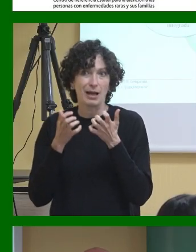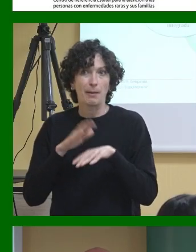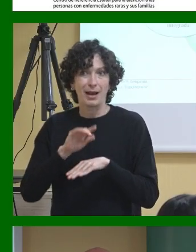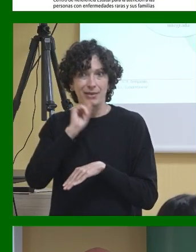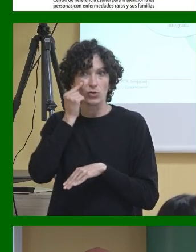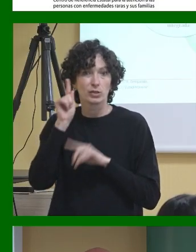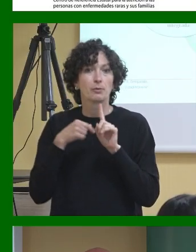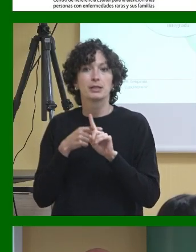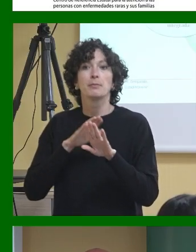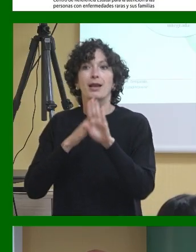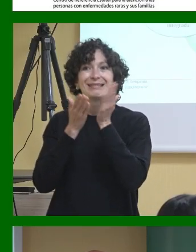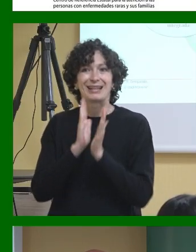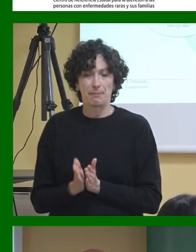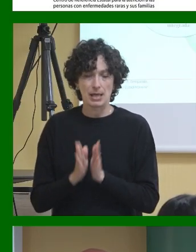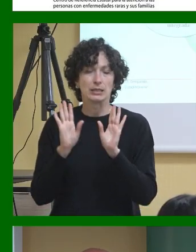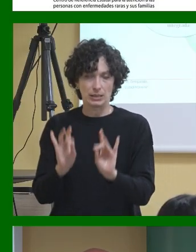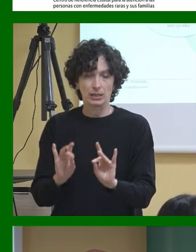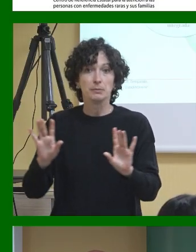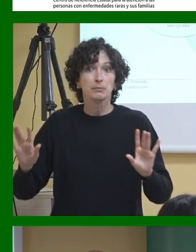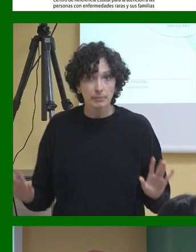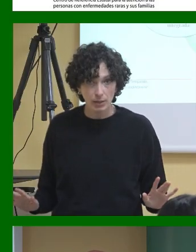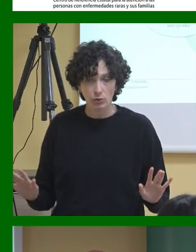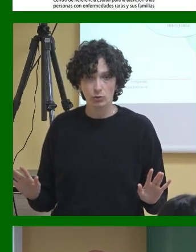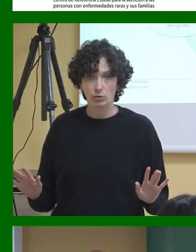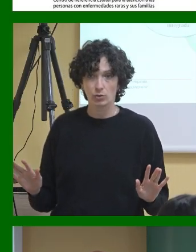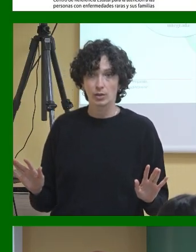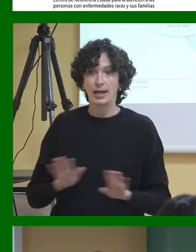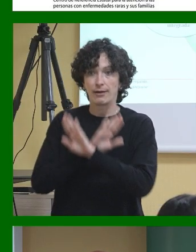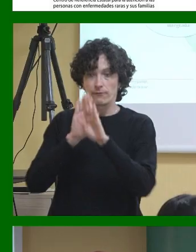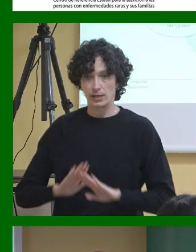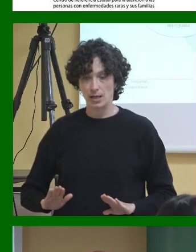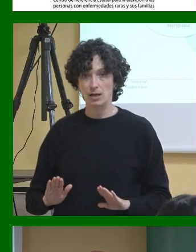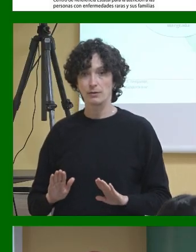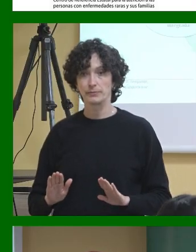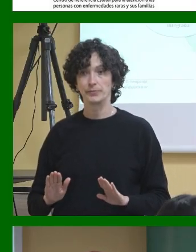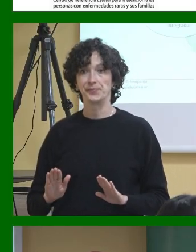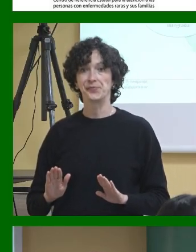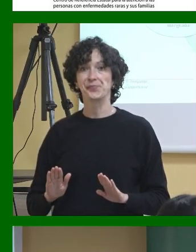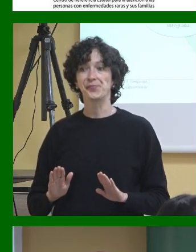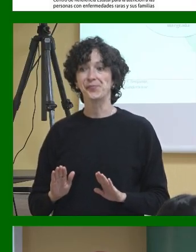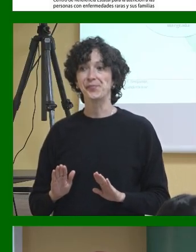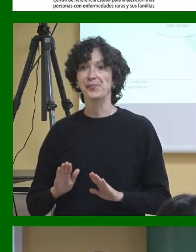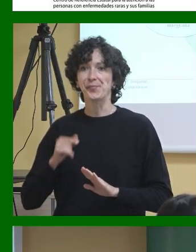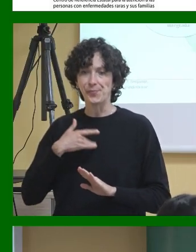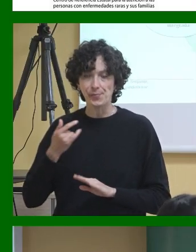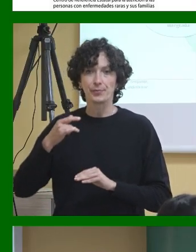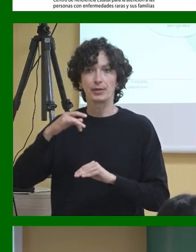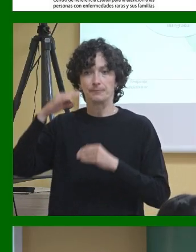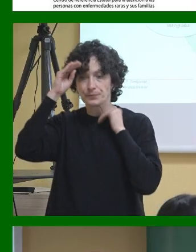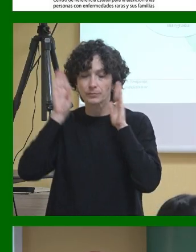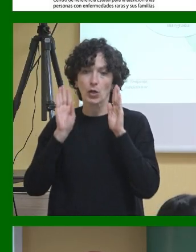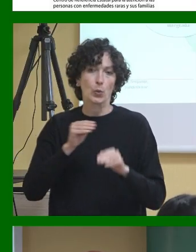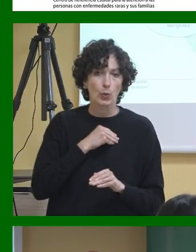diagnóstica y terapéutica. Pero, al final, podemos atender el duelo, la ansiedad,